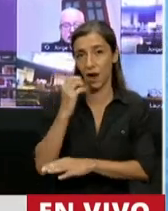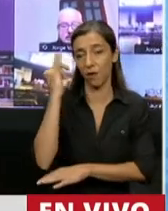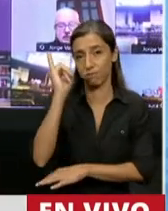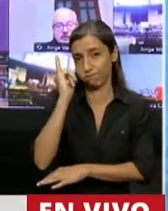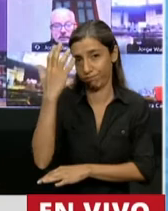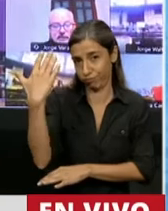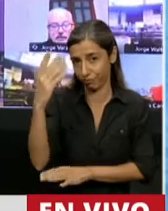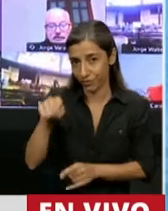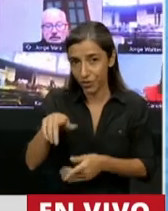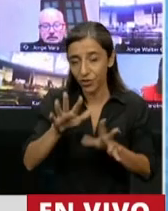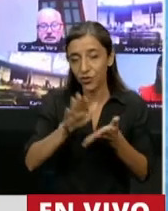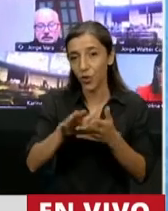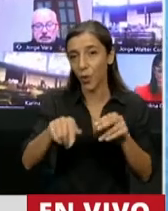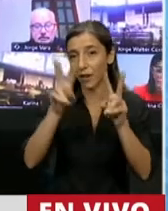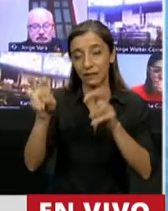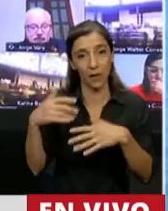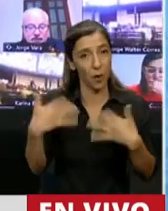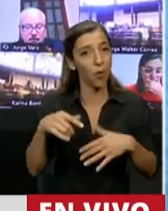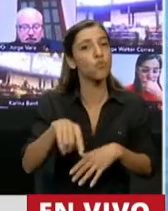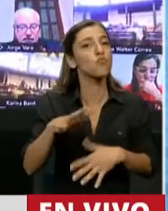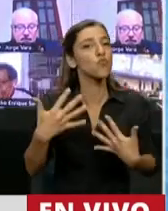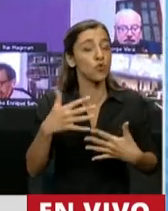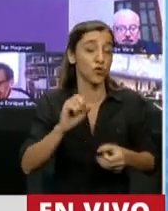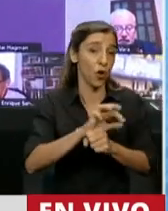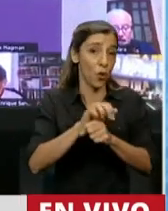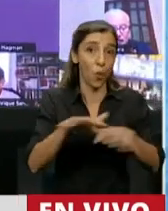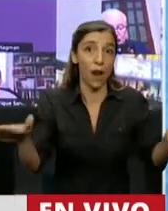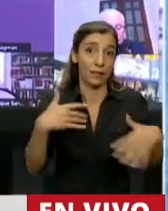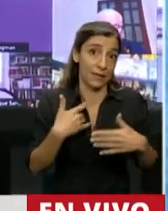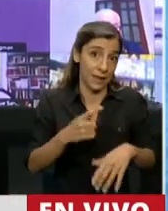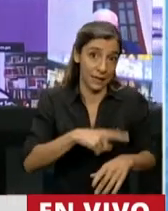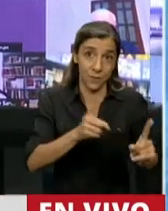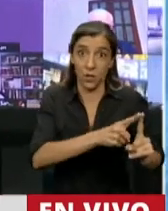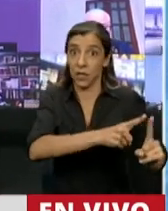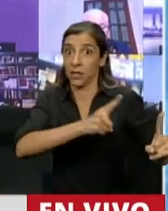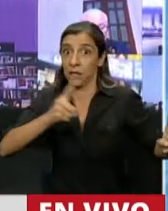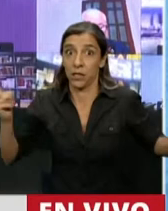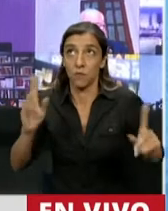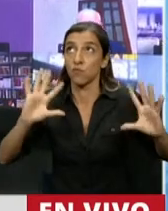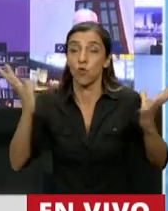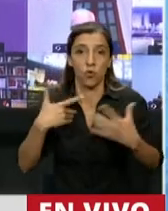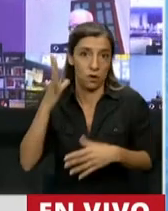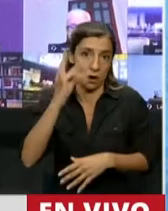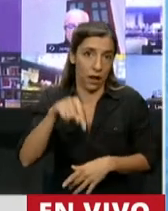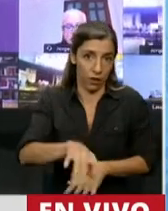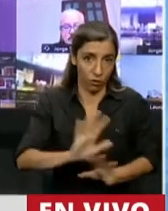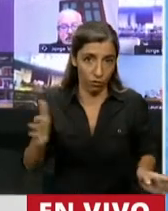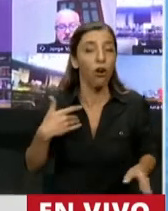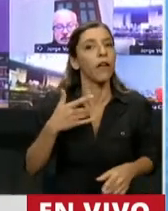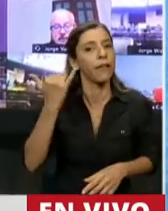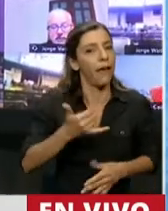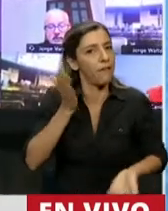durante la cuarentena más larga del mundo por agentes del Estado y